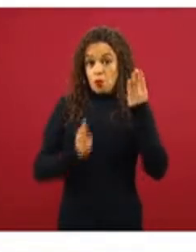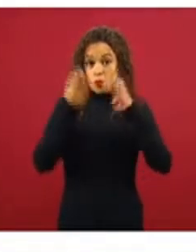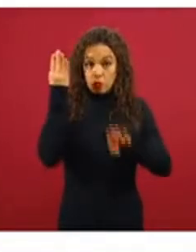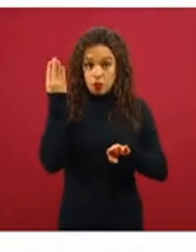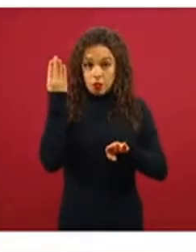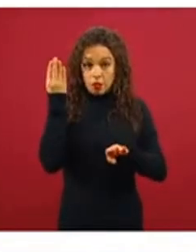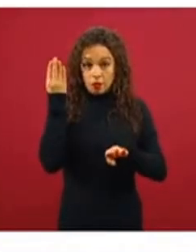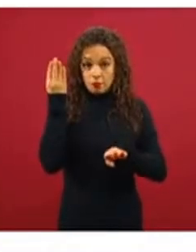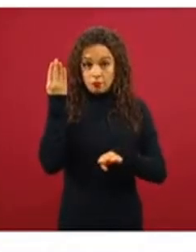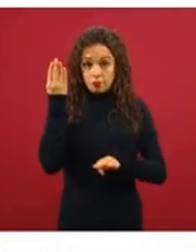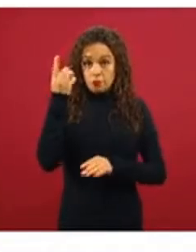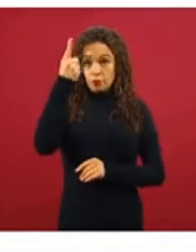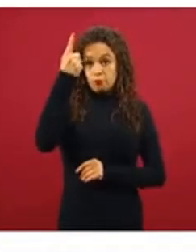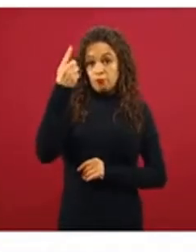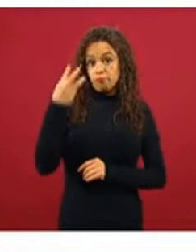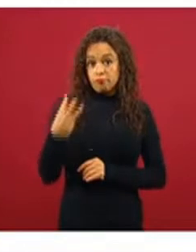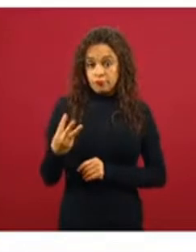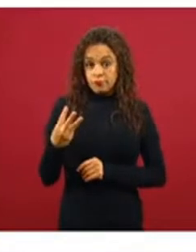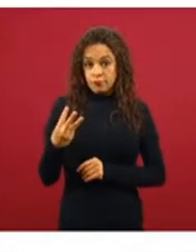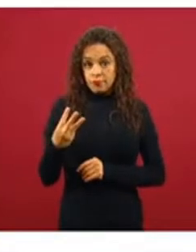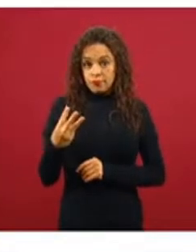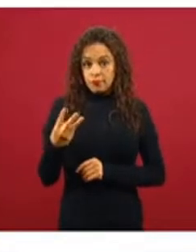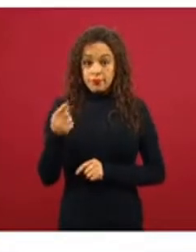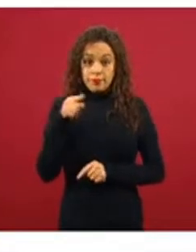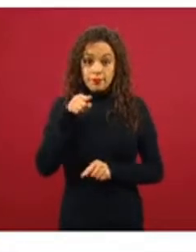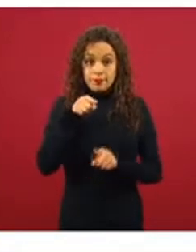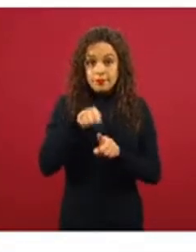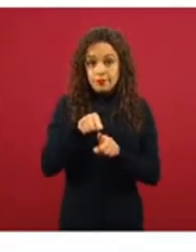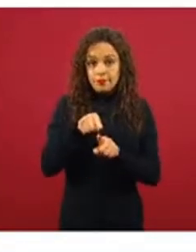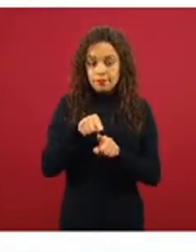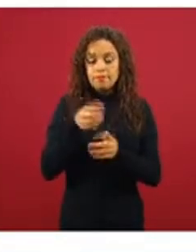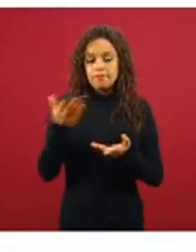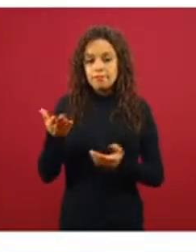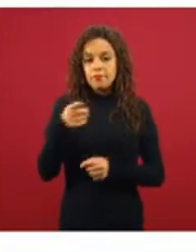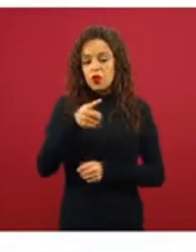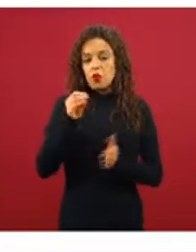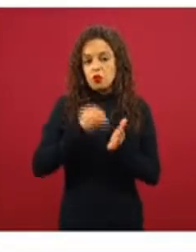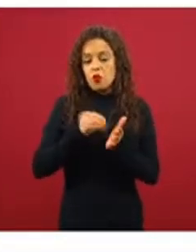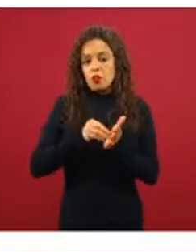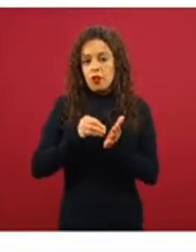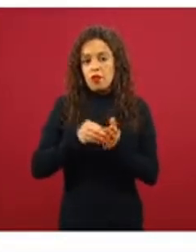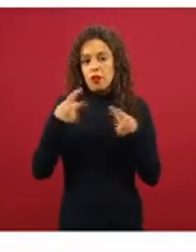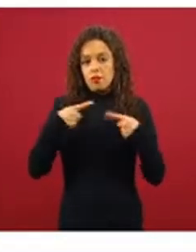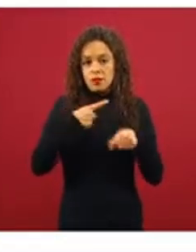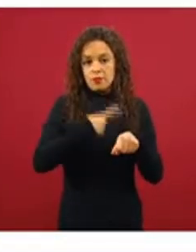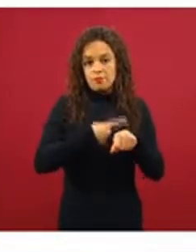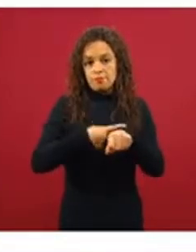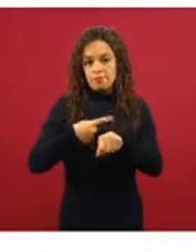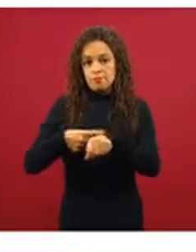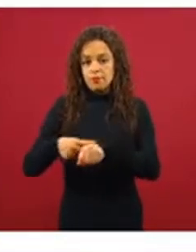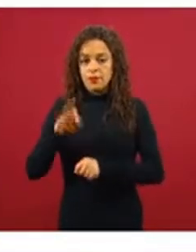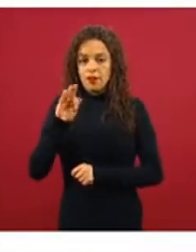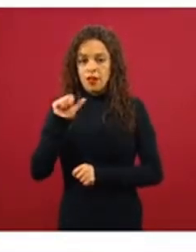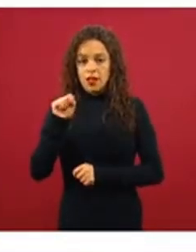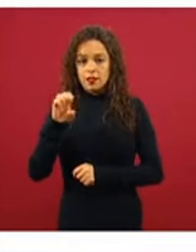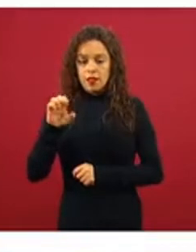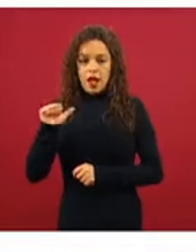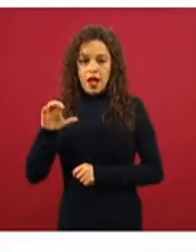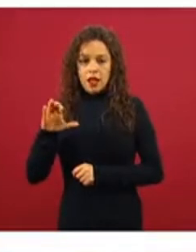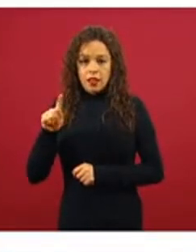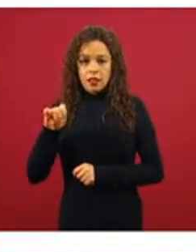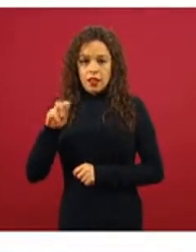una tercera parte de los casos son los que se encuentran en la fase activa de la pandemia, y continúa